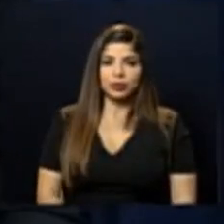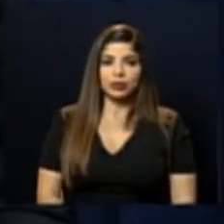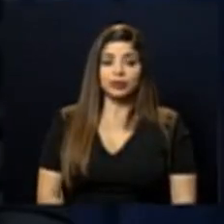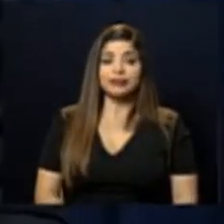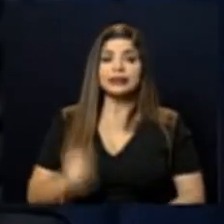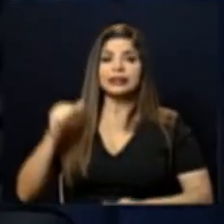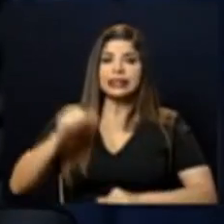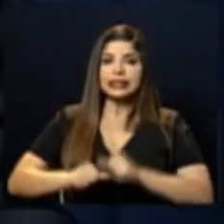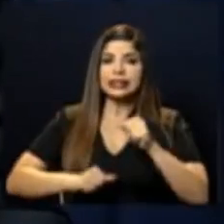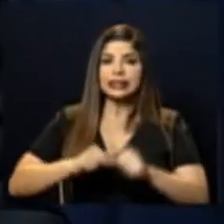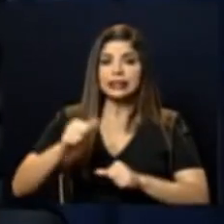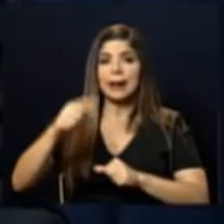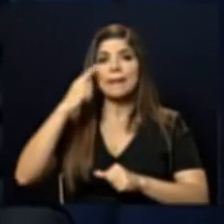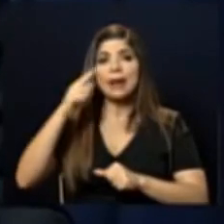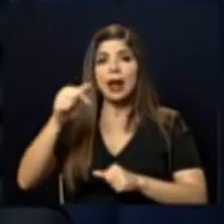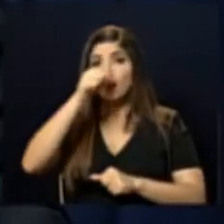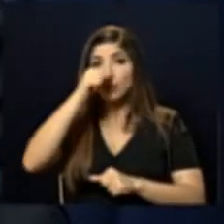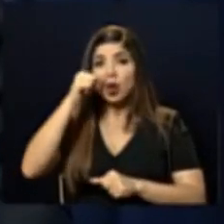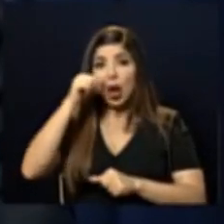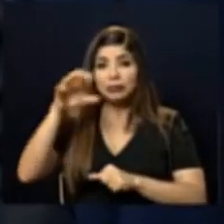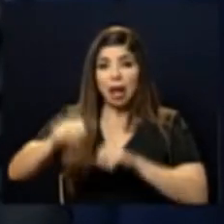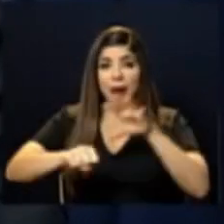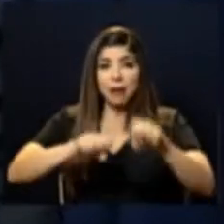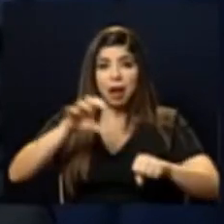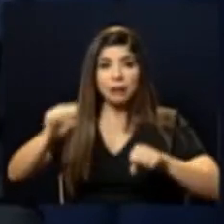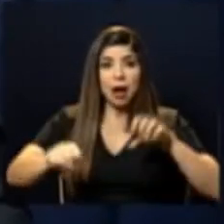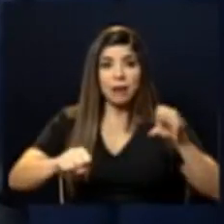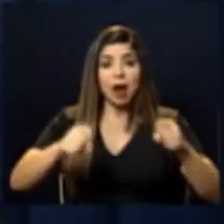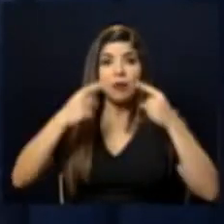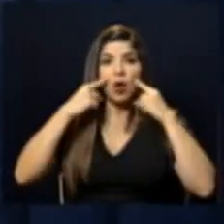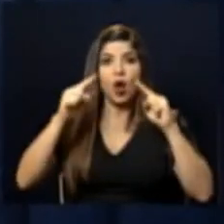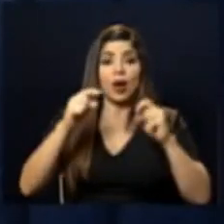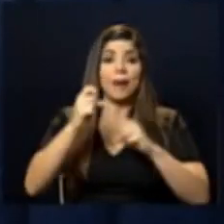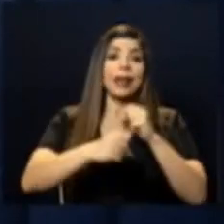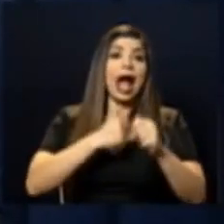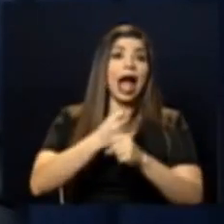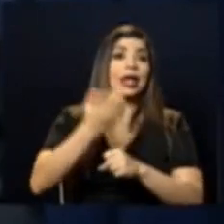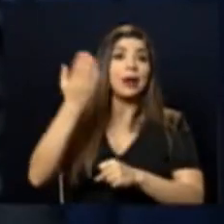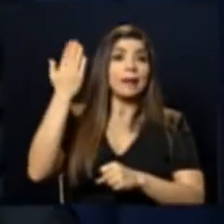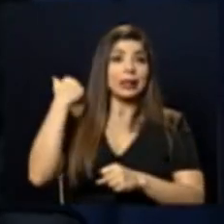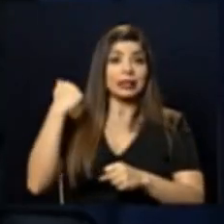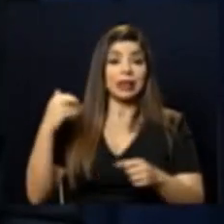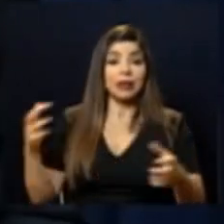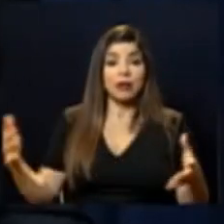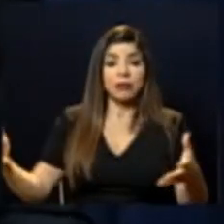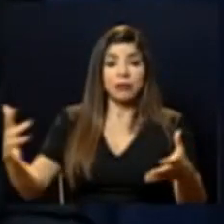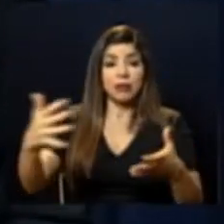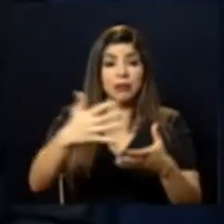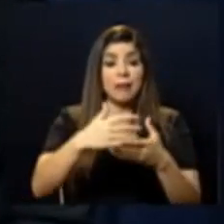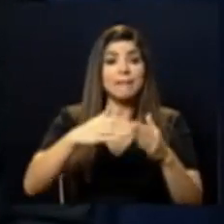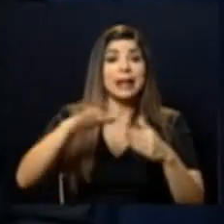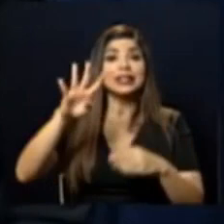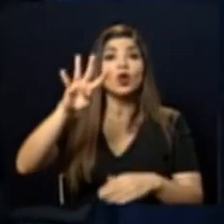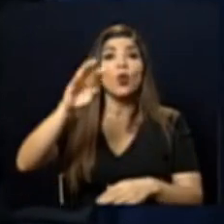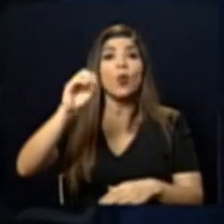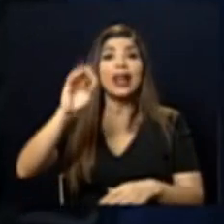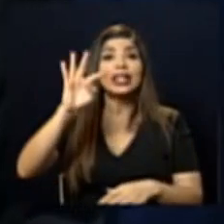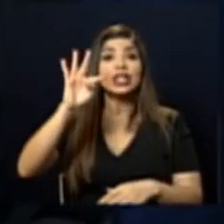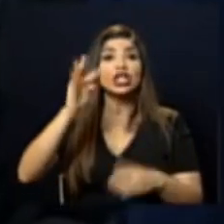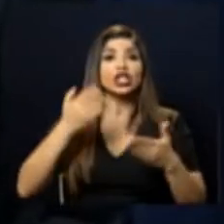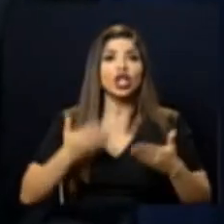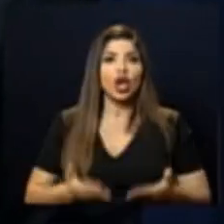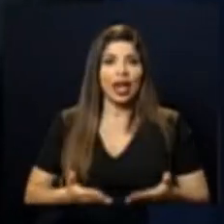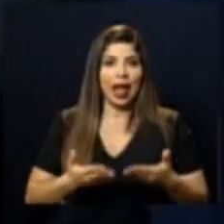Los esfuerzos para incautación de drogas han permitido que el año pasado se decomisaran más de 40